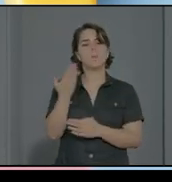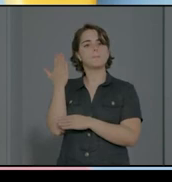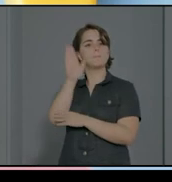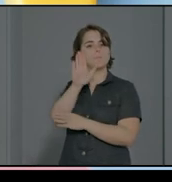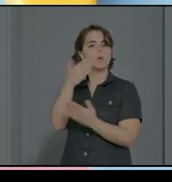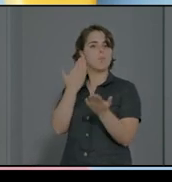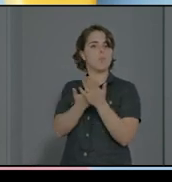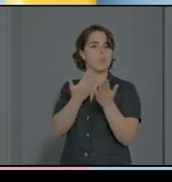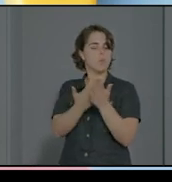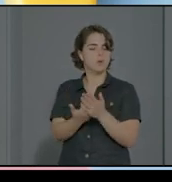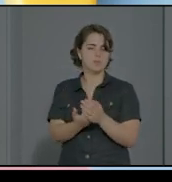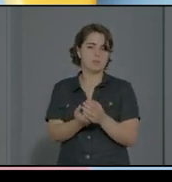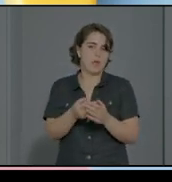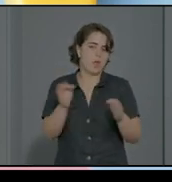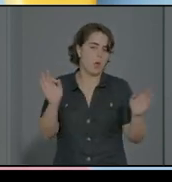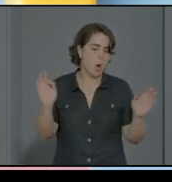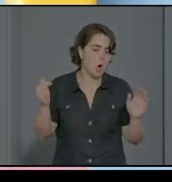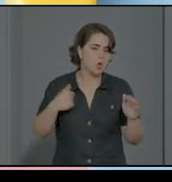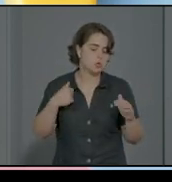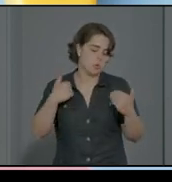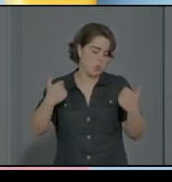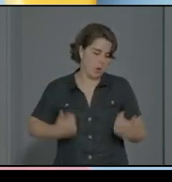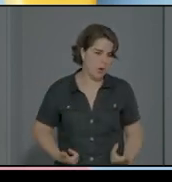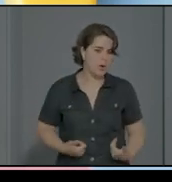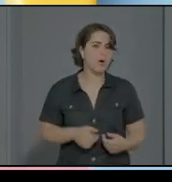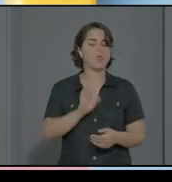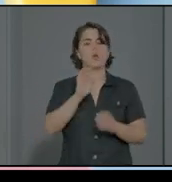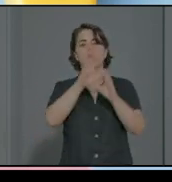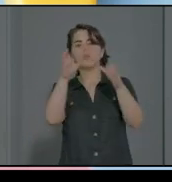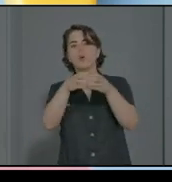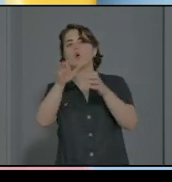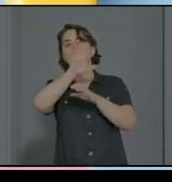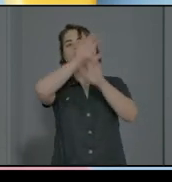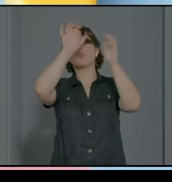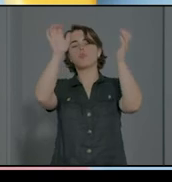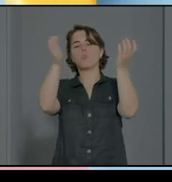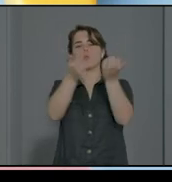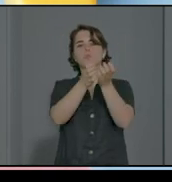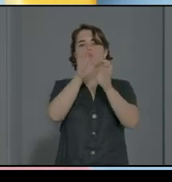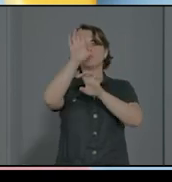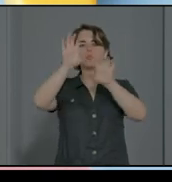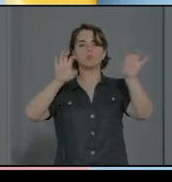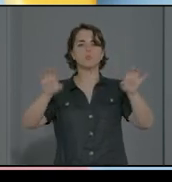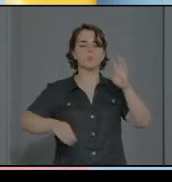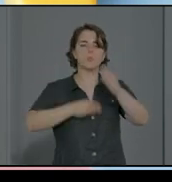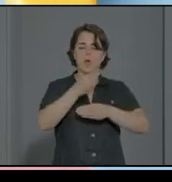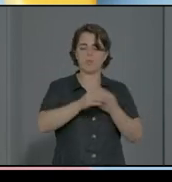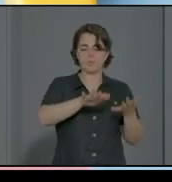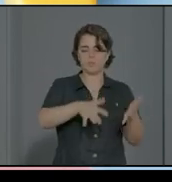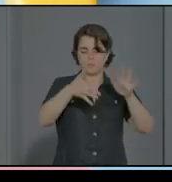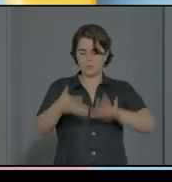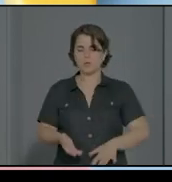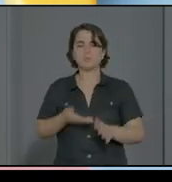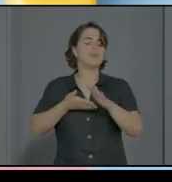o más que yo, digamos, hay muchos grupos en el mundo que están llevando a cabo todo esto, es sugerir una serie